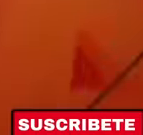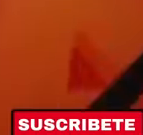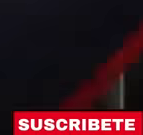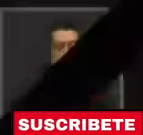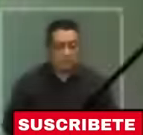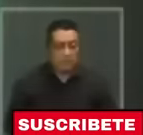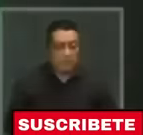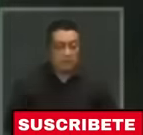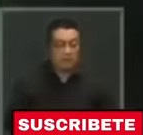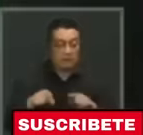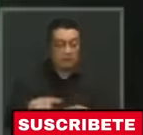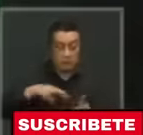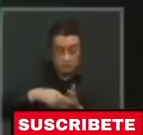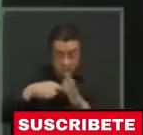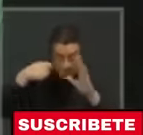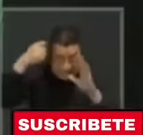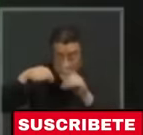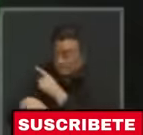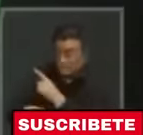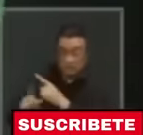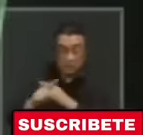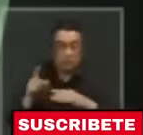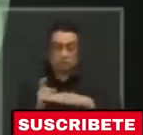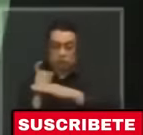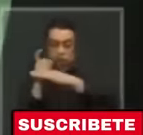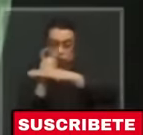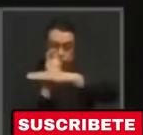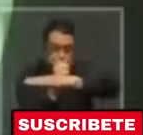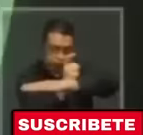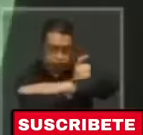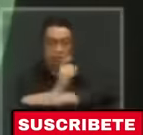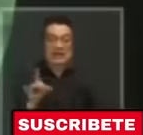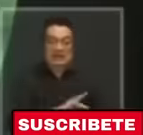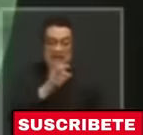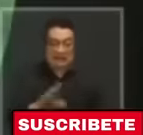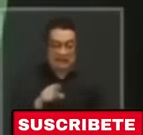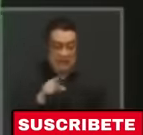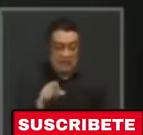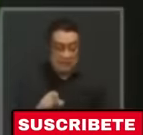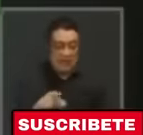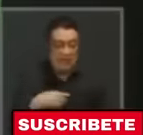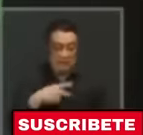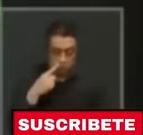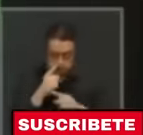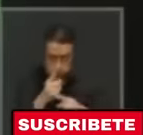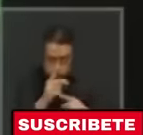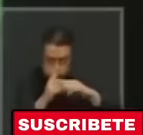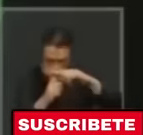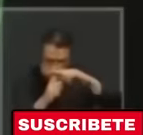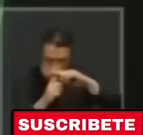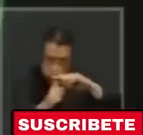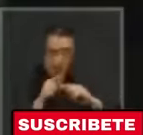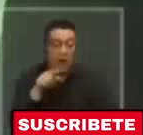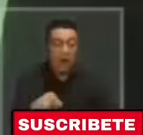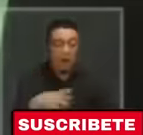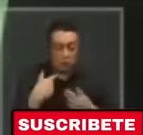ve en pantalla no es un problema de imagen, es el periscopio del capitán submarino chileno a pocos metros bajo el nivel del mar. Hace varias millas ha